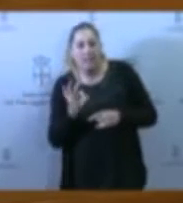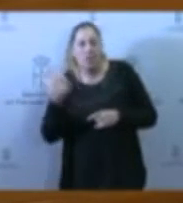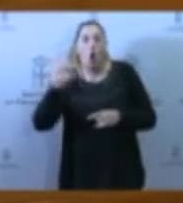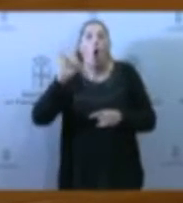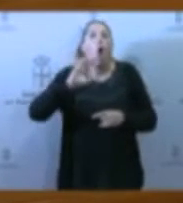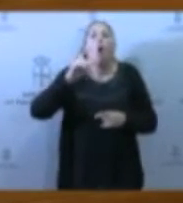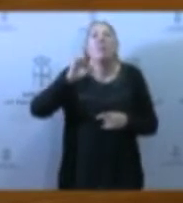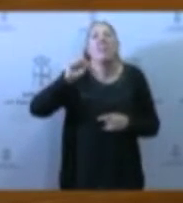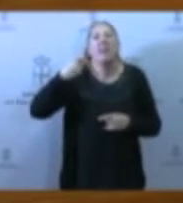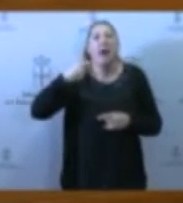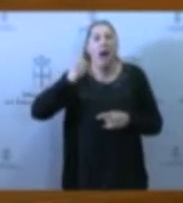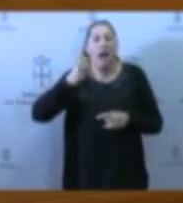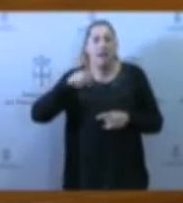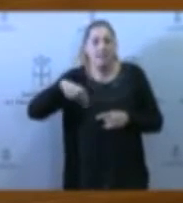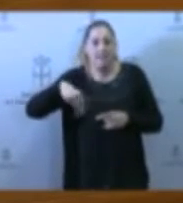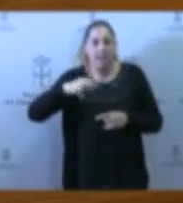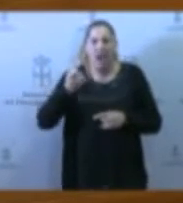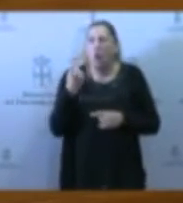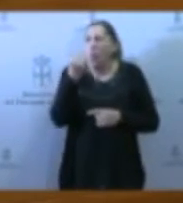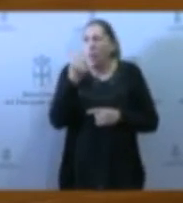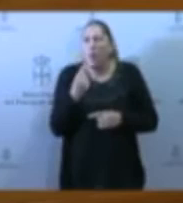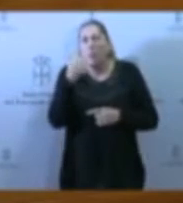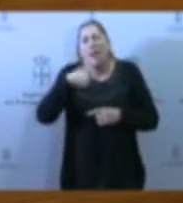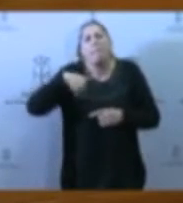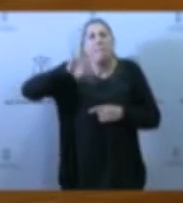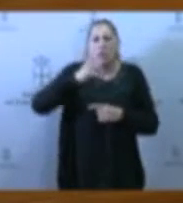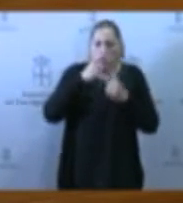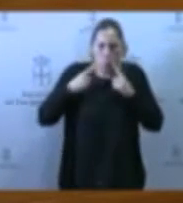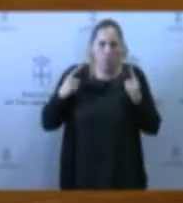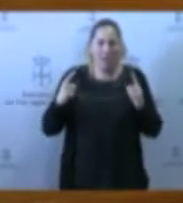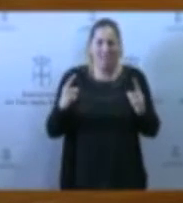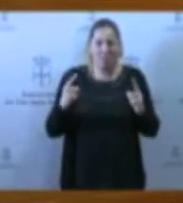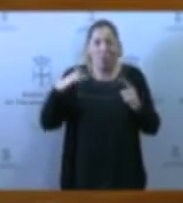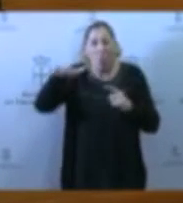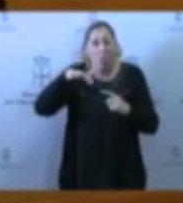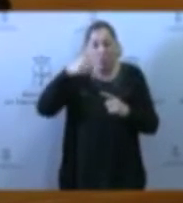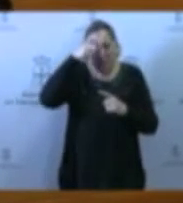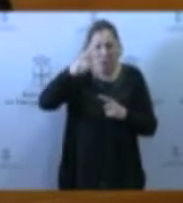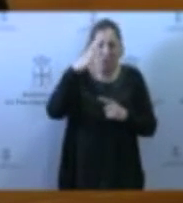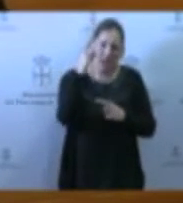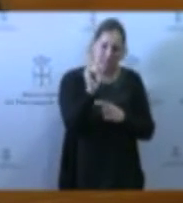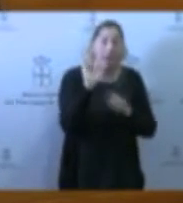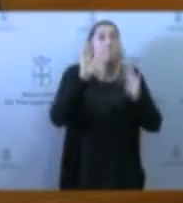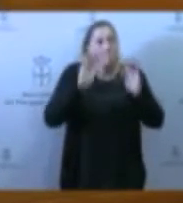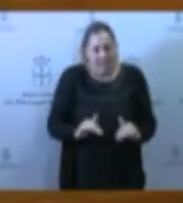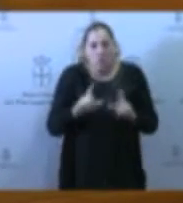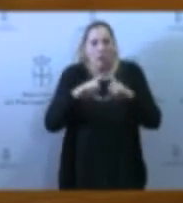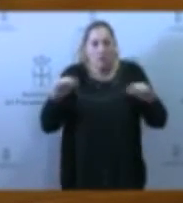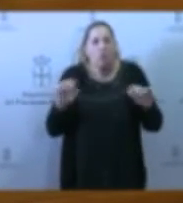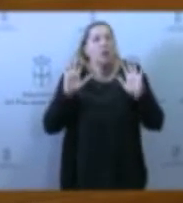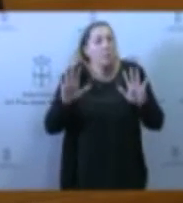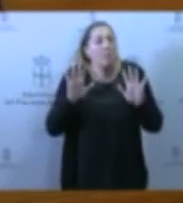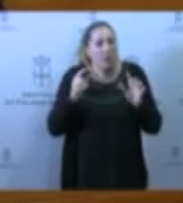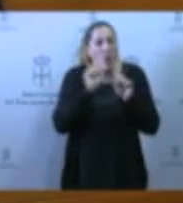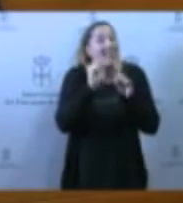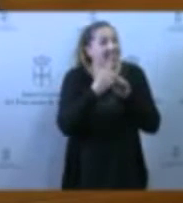año. Pero es que zonas rurales las hay en todas partes y, sin embargo, en algunas menos que en Asturias, y, sin embargo, tenemos mejores índices